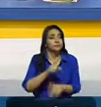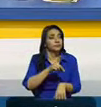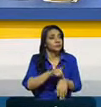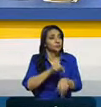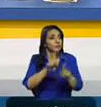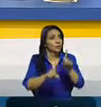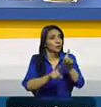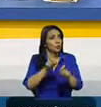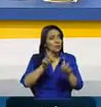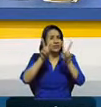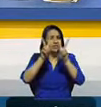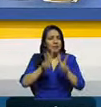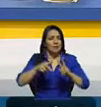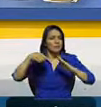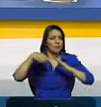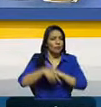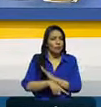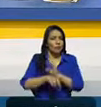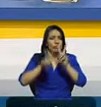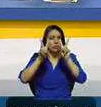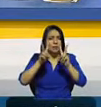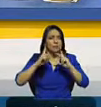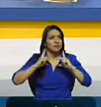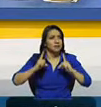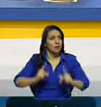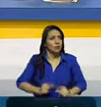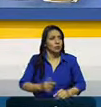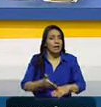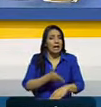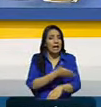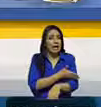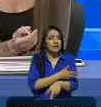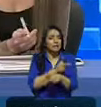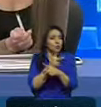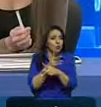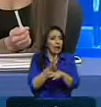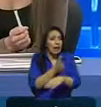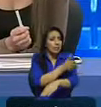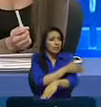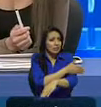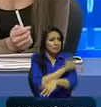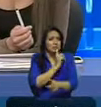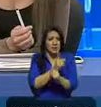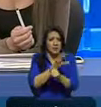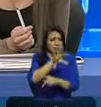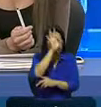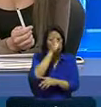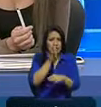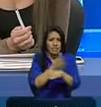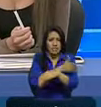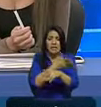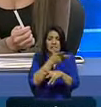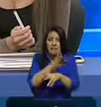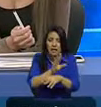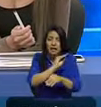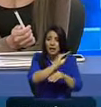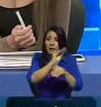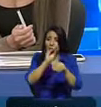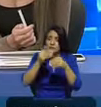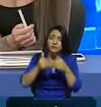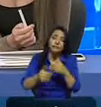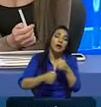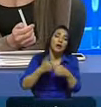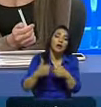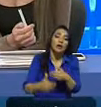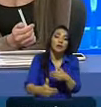de fondo estructural en salud, la prevención. Mucho se puede hacer y de hecho se ha advertido durante los últimos